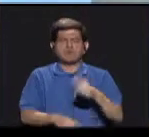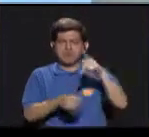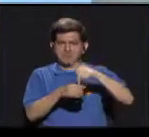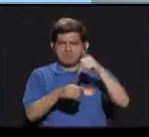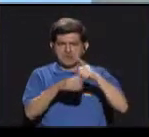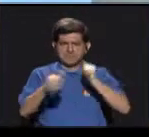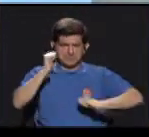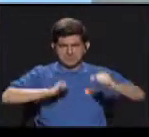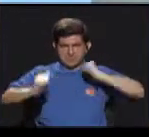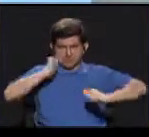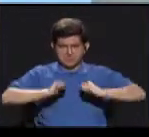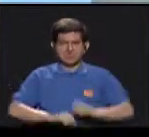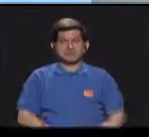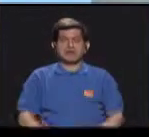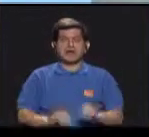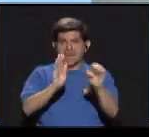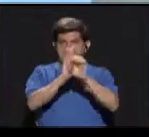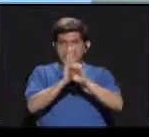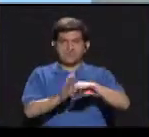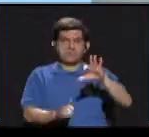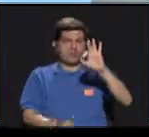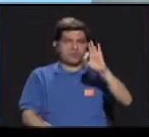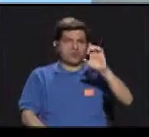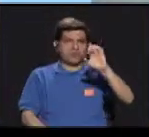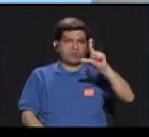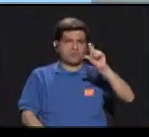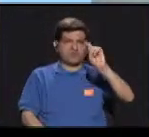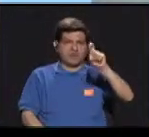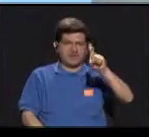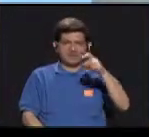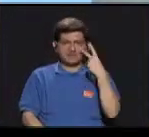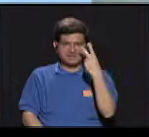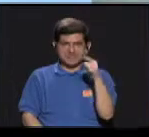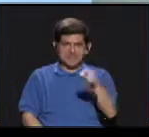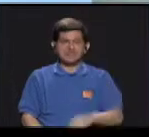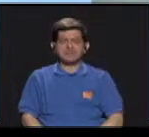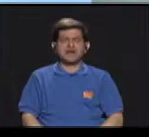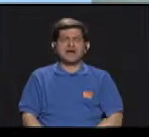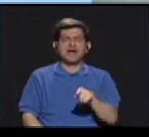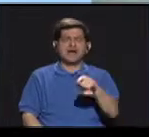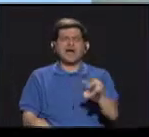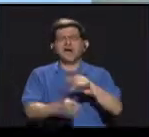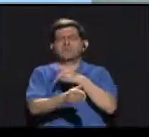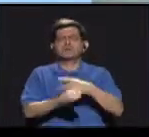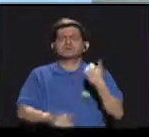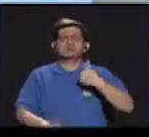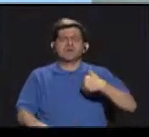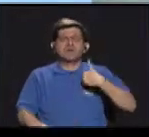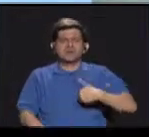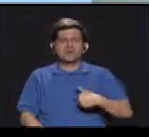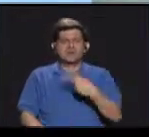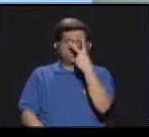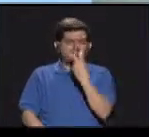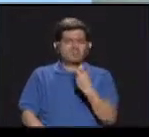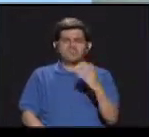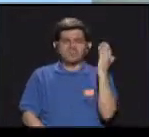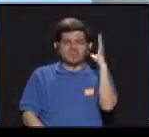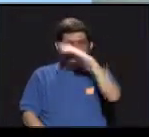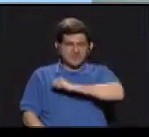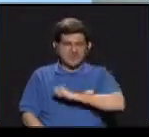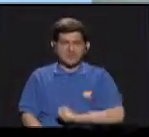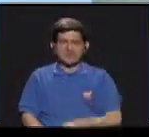cuales él participaba. Como don Félix, se le ve la poesía de ese hombre ciego que reconoce la belleza de esta